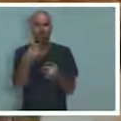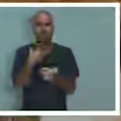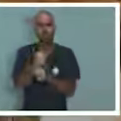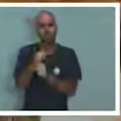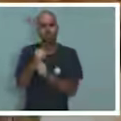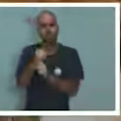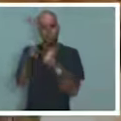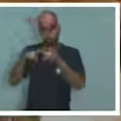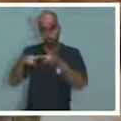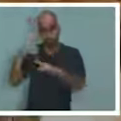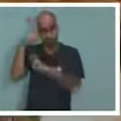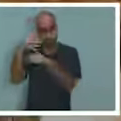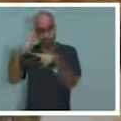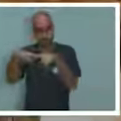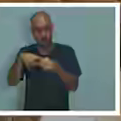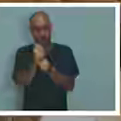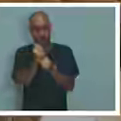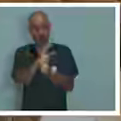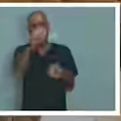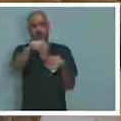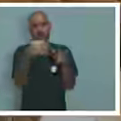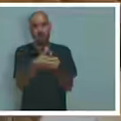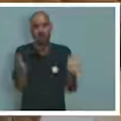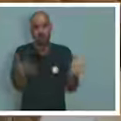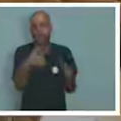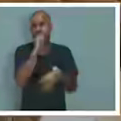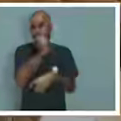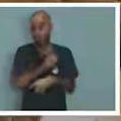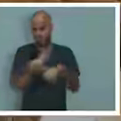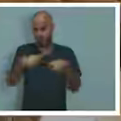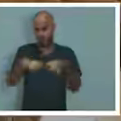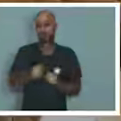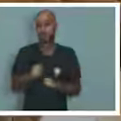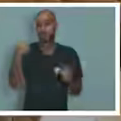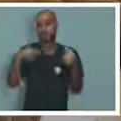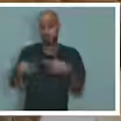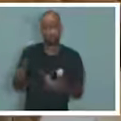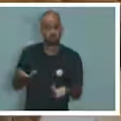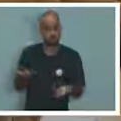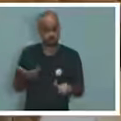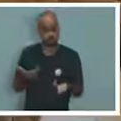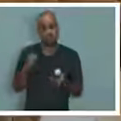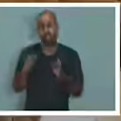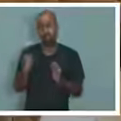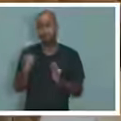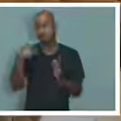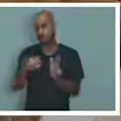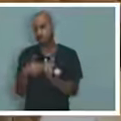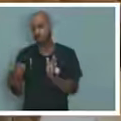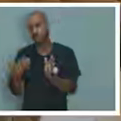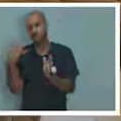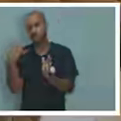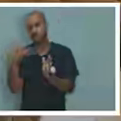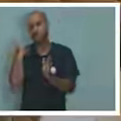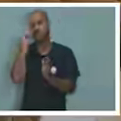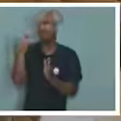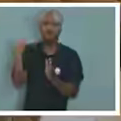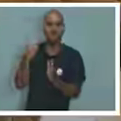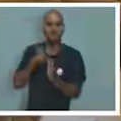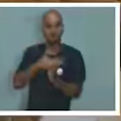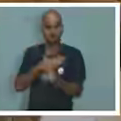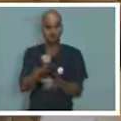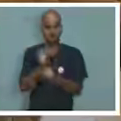humana en lo que es la industria porcina en nuestro país. Y para ello tengo el inmenso placer de conversar en esta oportunidad con la genealogista de la UBB Genética